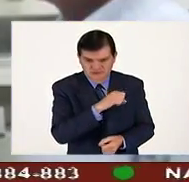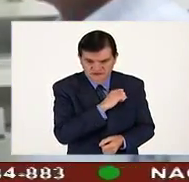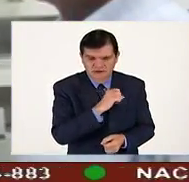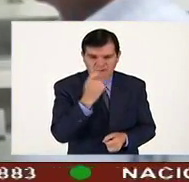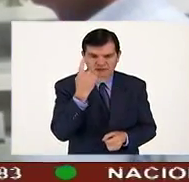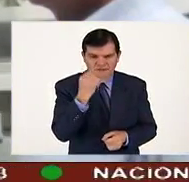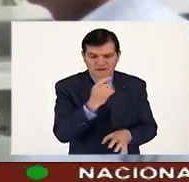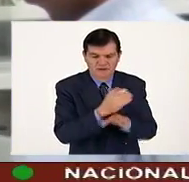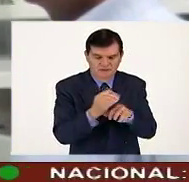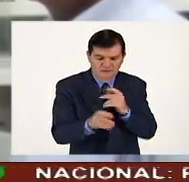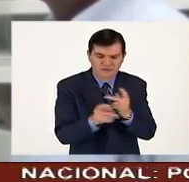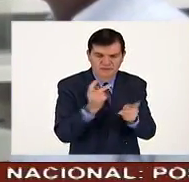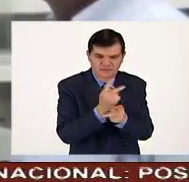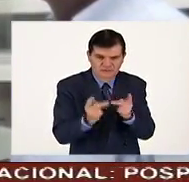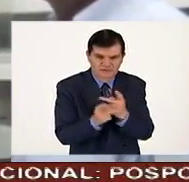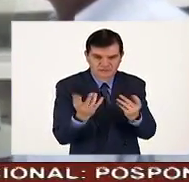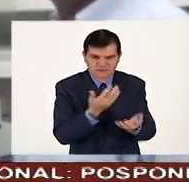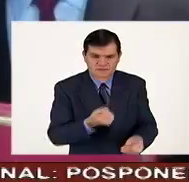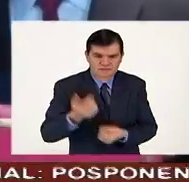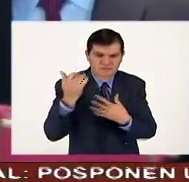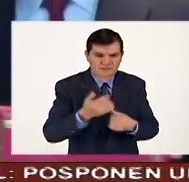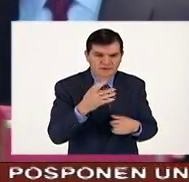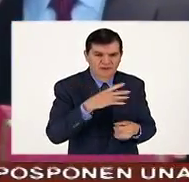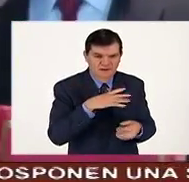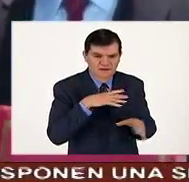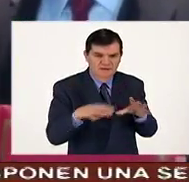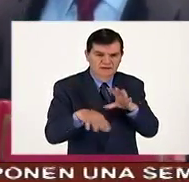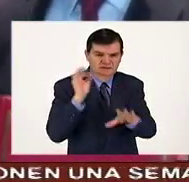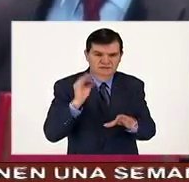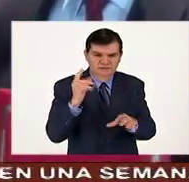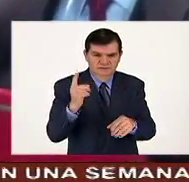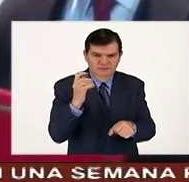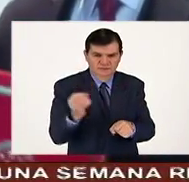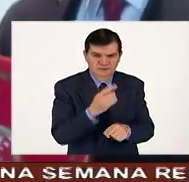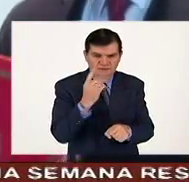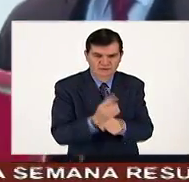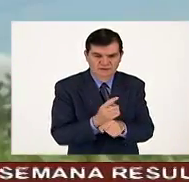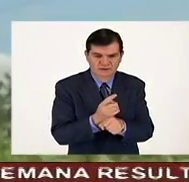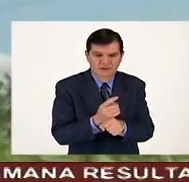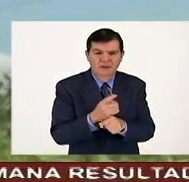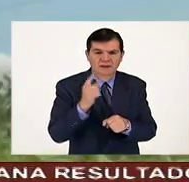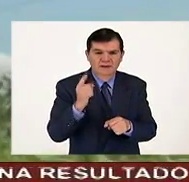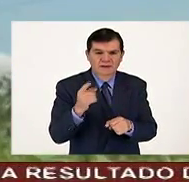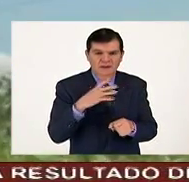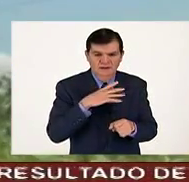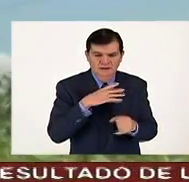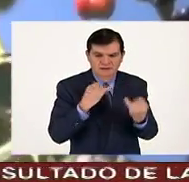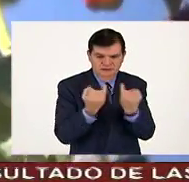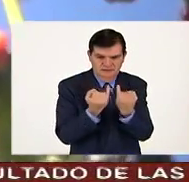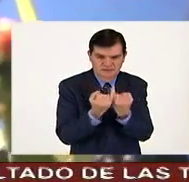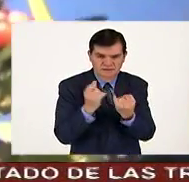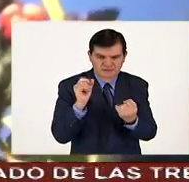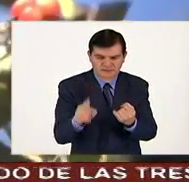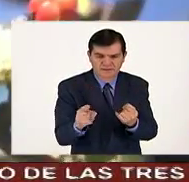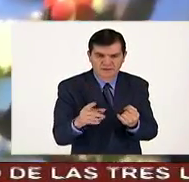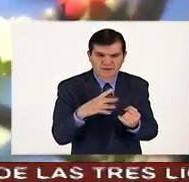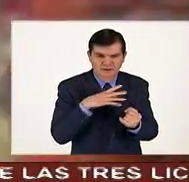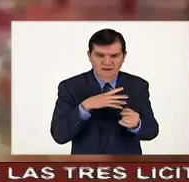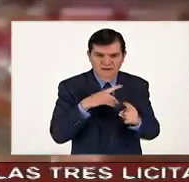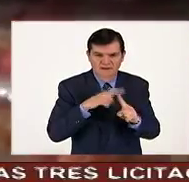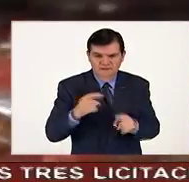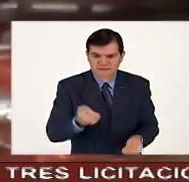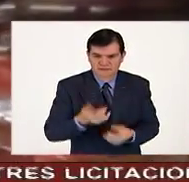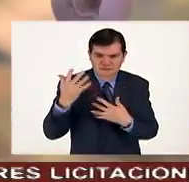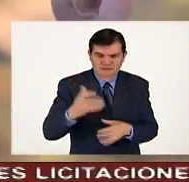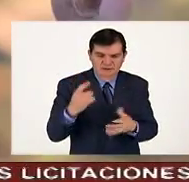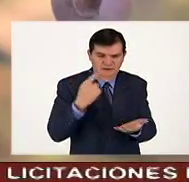en los productos que estamos exportando, pues encontramos un mar de oportunidades. Y hablando de mar, también hablamos de la exportación